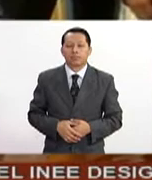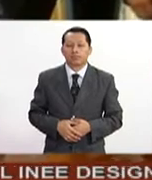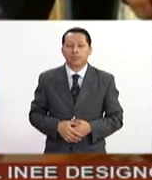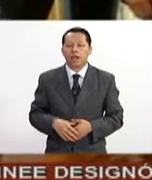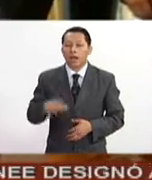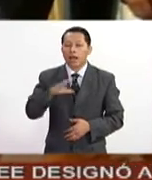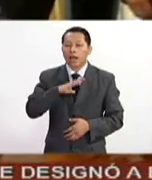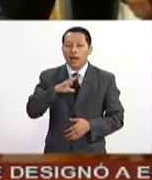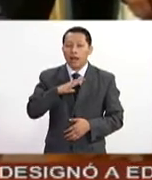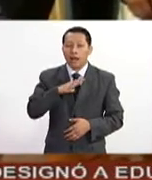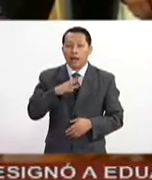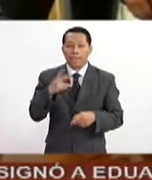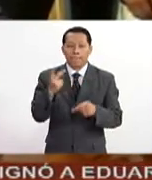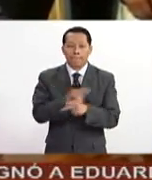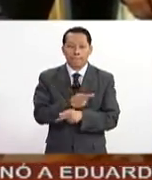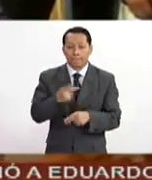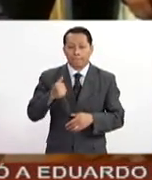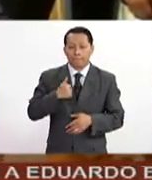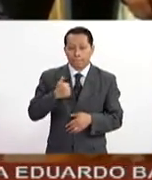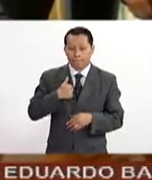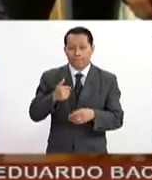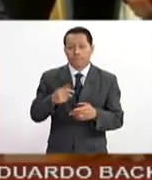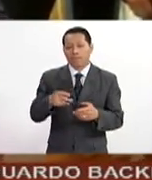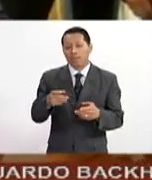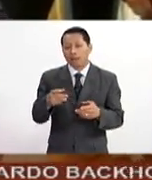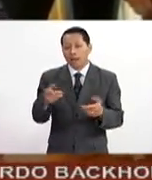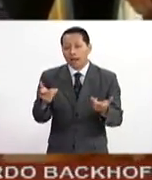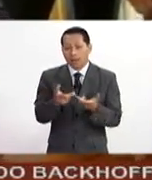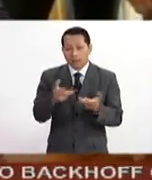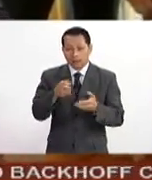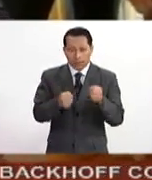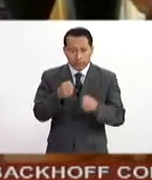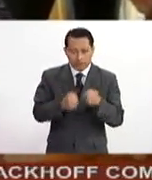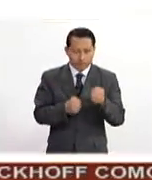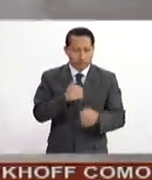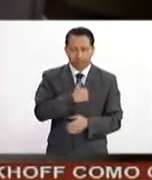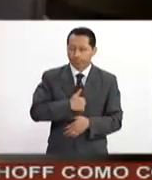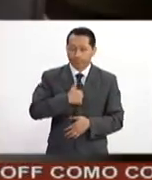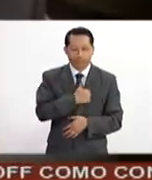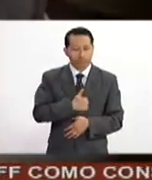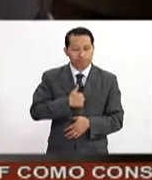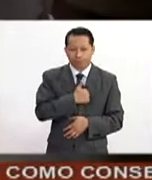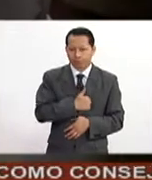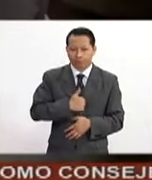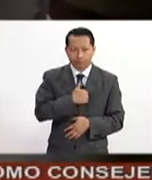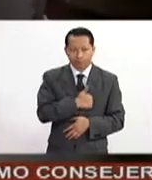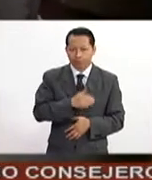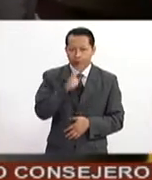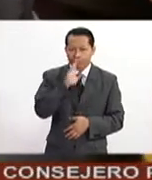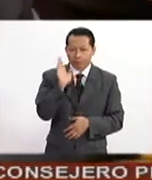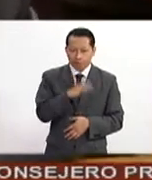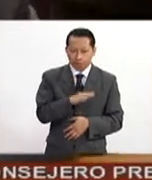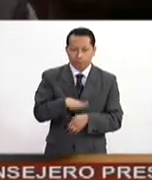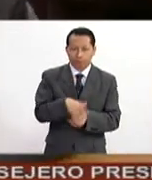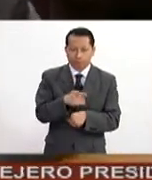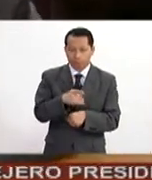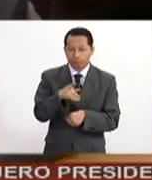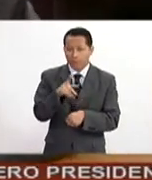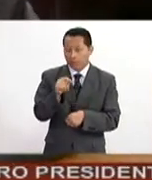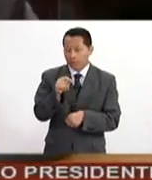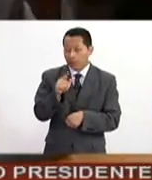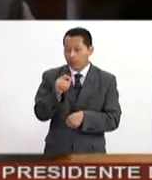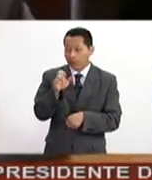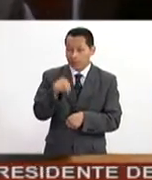Lo que ha hecho Canadá a nuestros productores de leche es una desgracia. Es una desgracia. El hecho es que el Tratado de